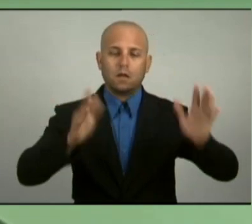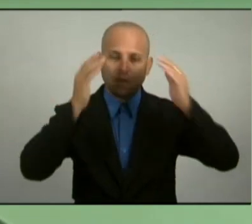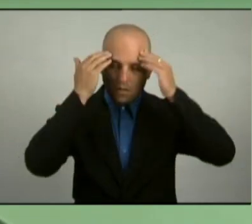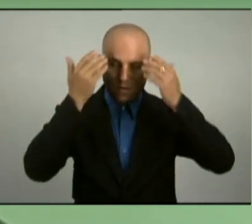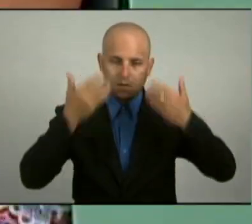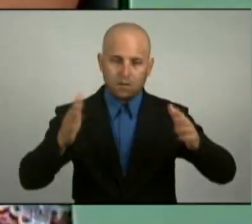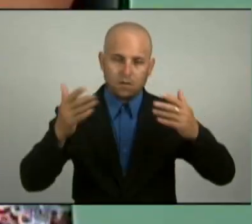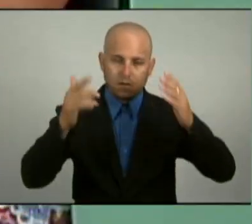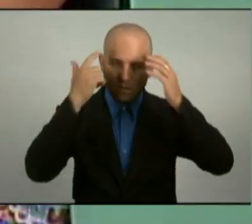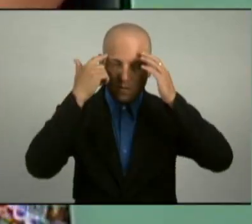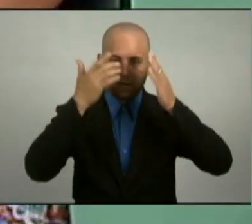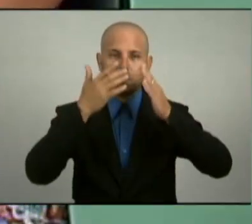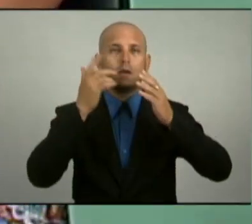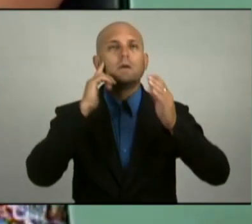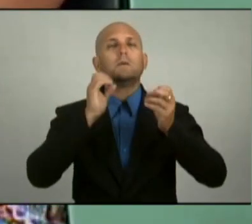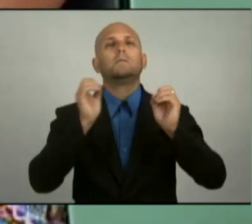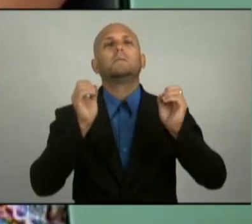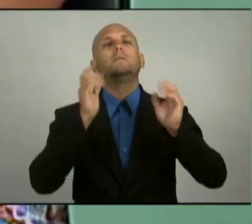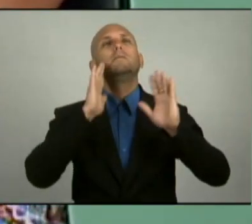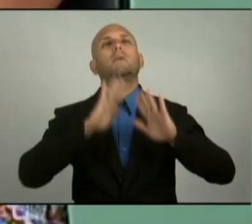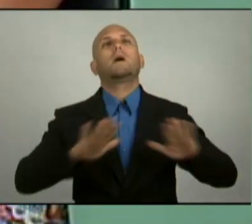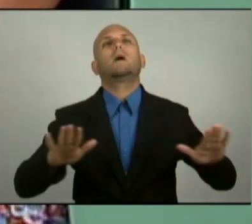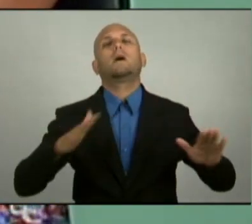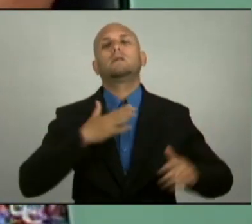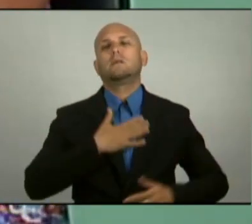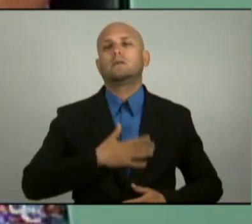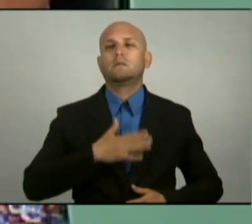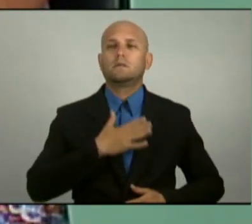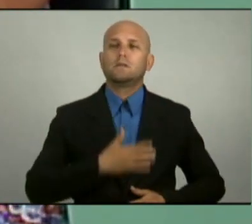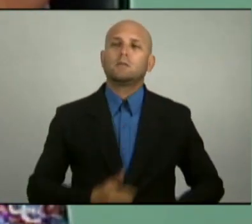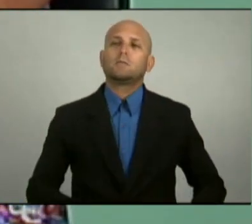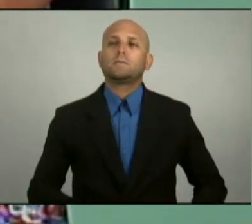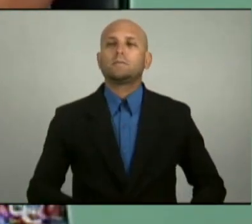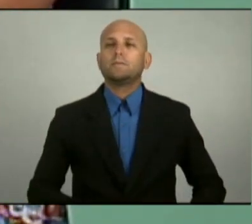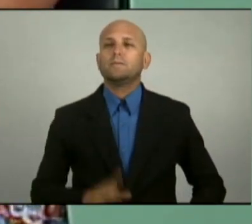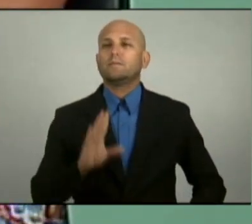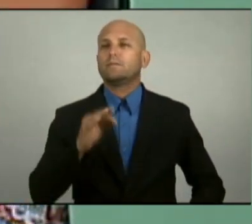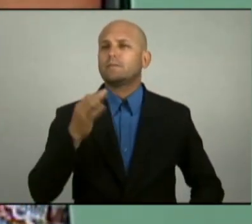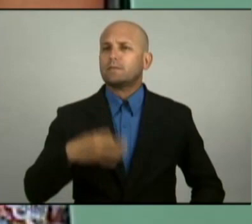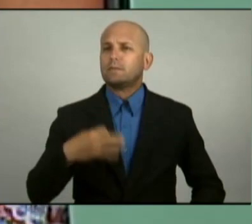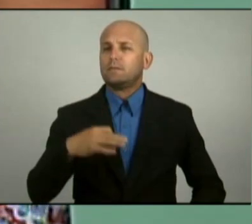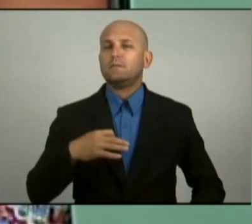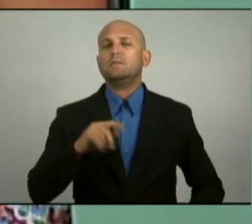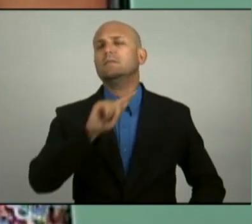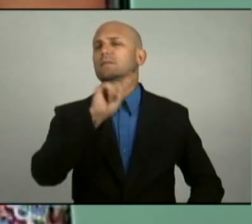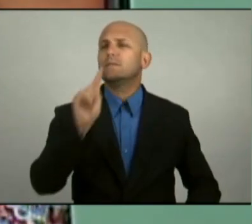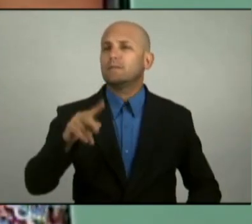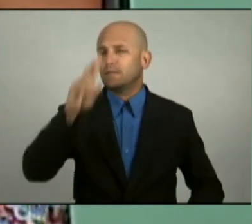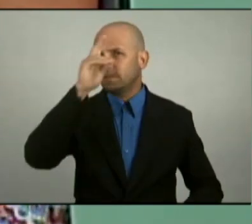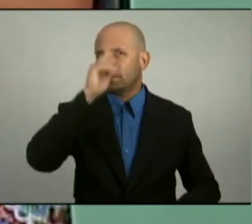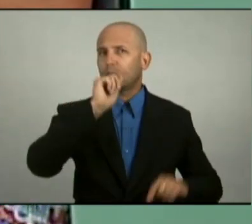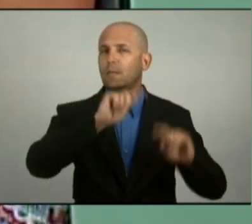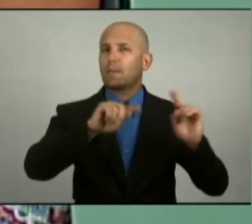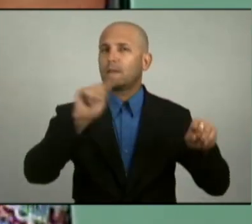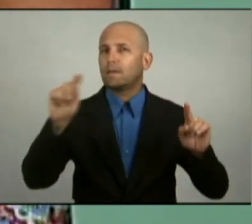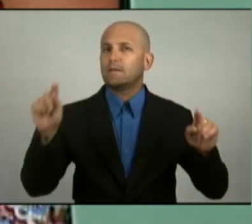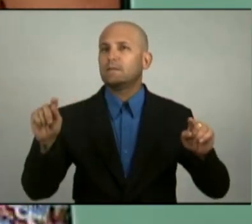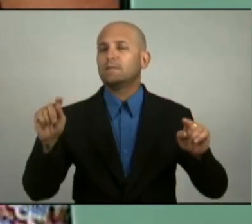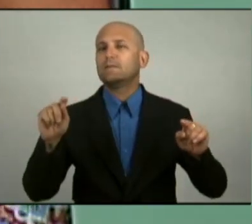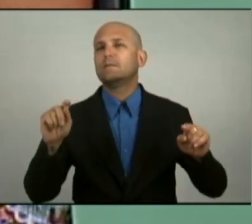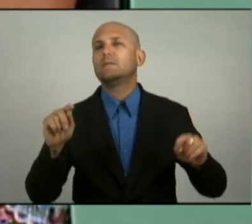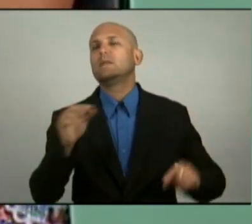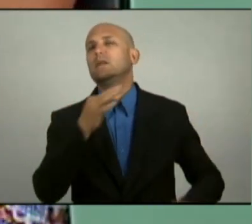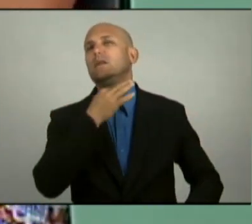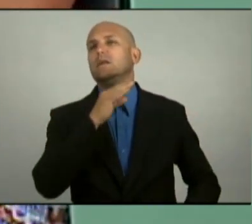usted comentaba ahora en su explicación que hay un grupo de entidades médicas que pueden llevar a trastornos del sueño